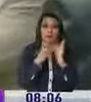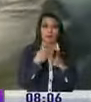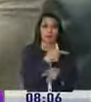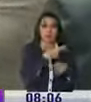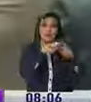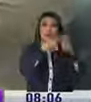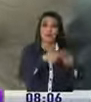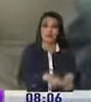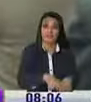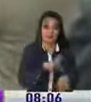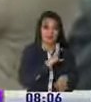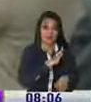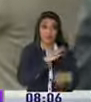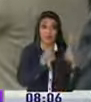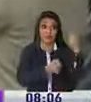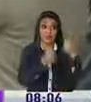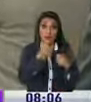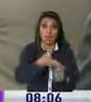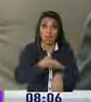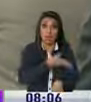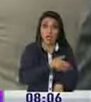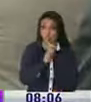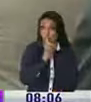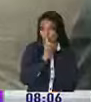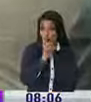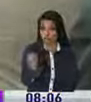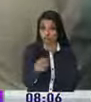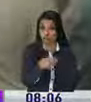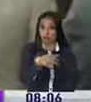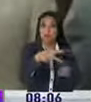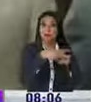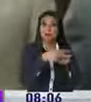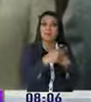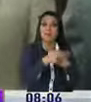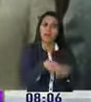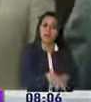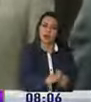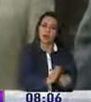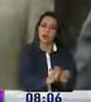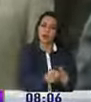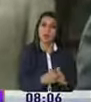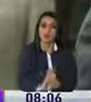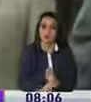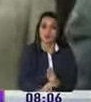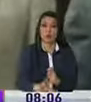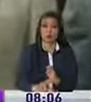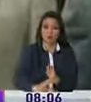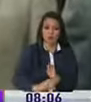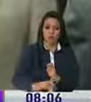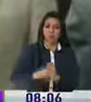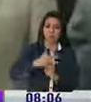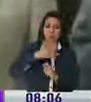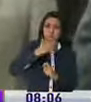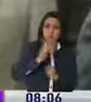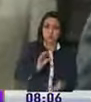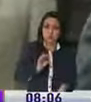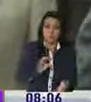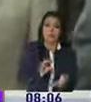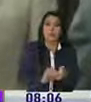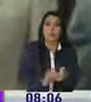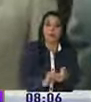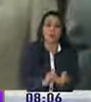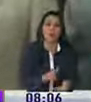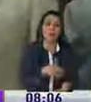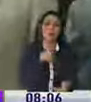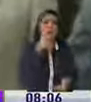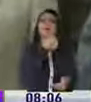la revisión técnica vehicular acudían a las mecánicas de confianza y que pasaban con estos catalizadores o dispositivos